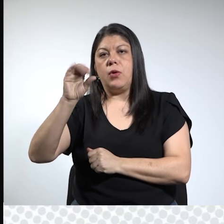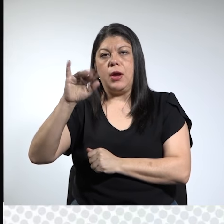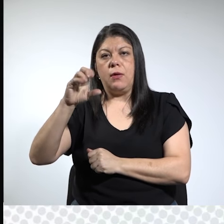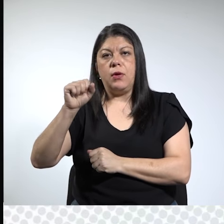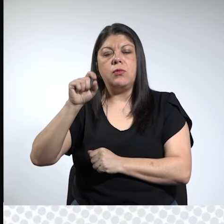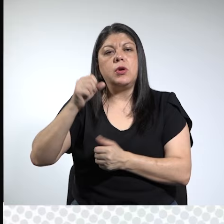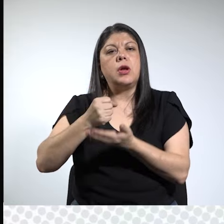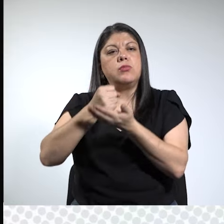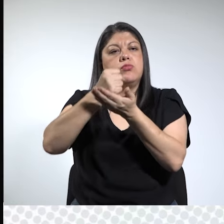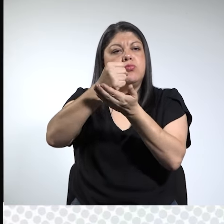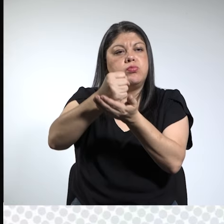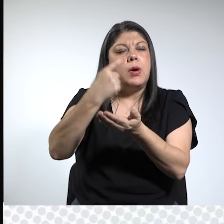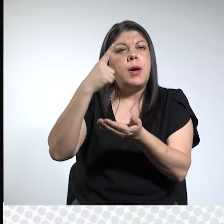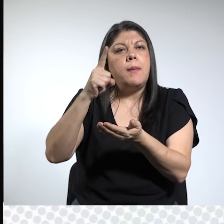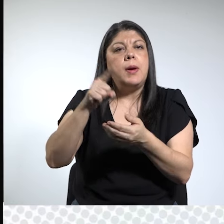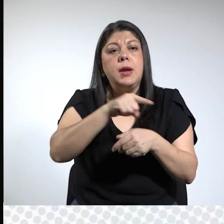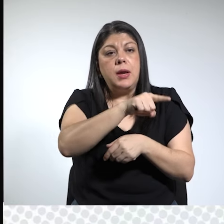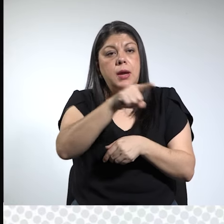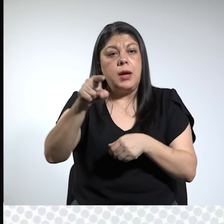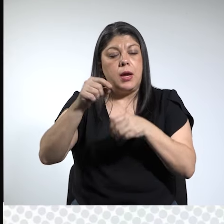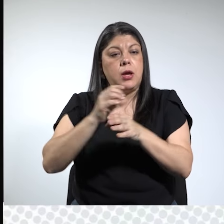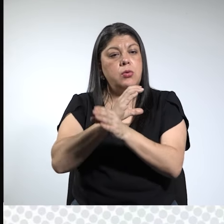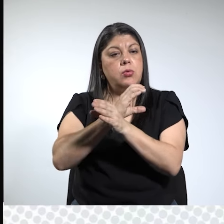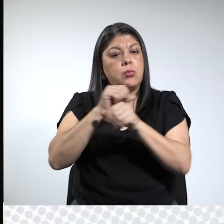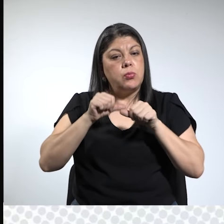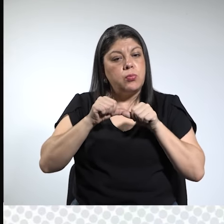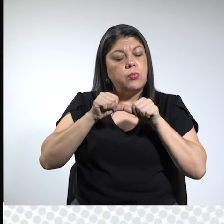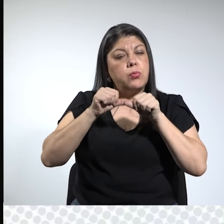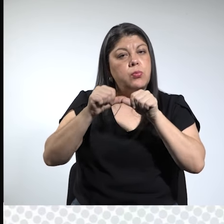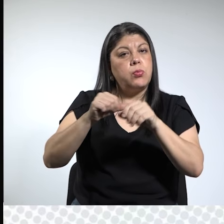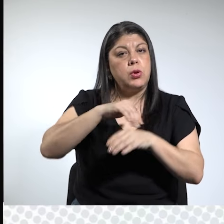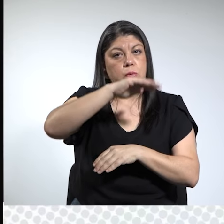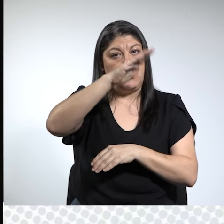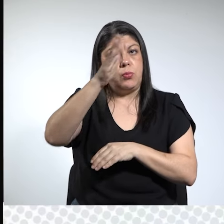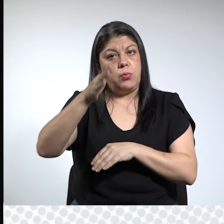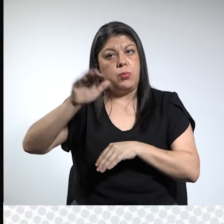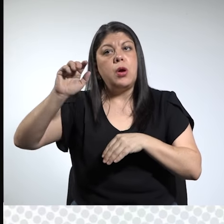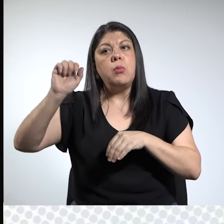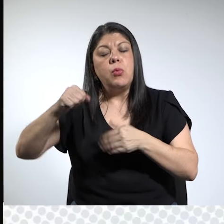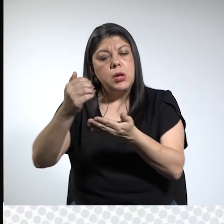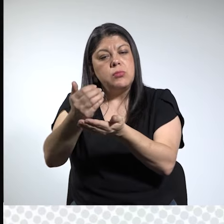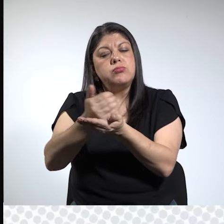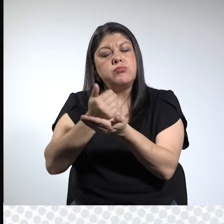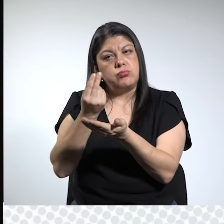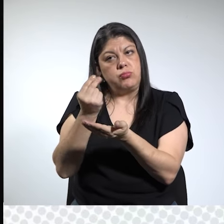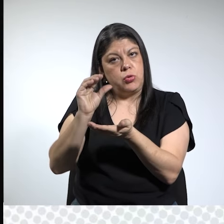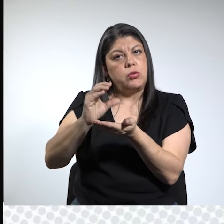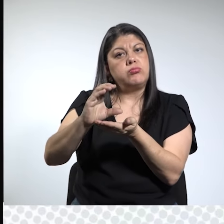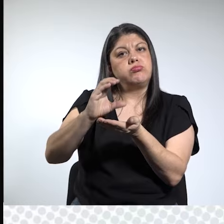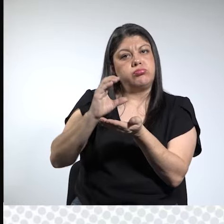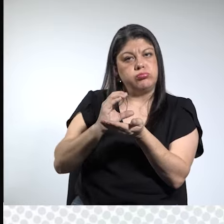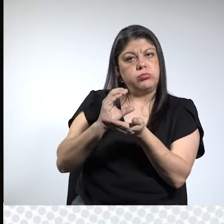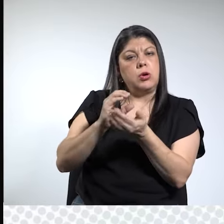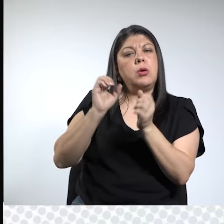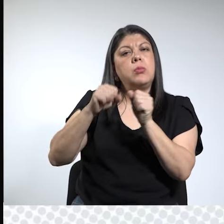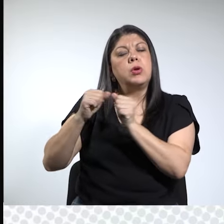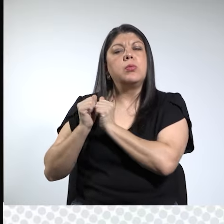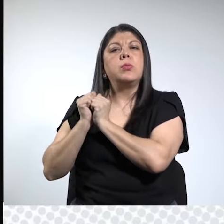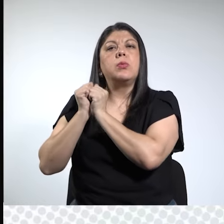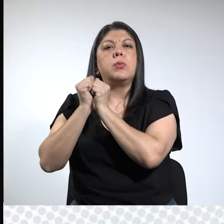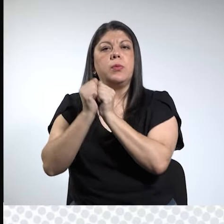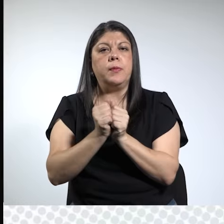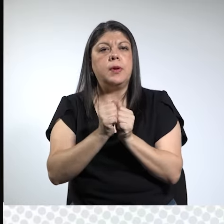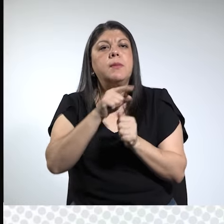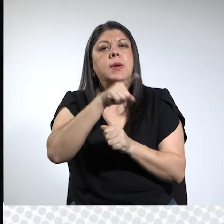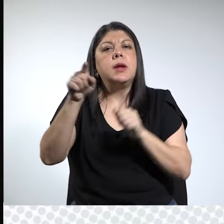fondos verdes para que los que preservan montaña puedan tener un ingreso. Creo que hay que acompañarlos